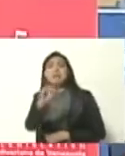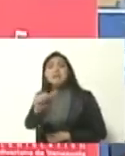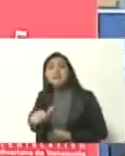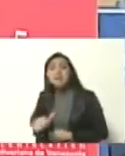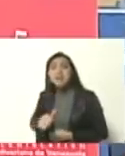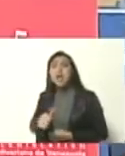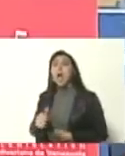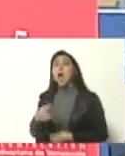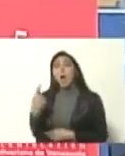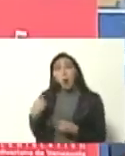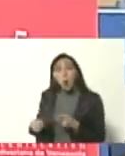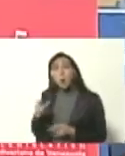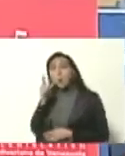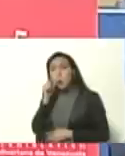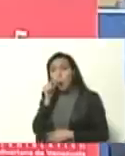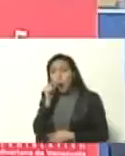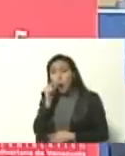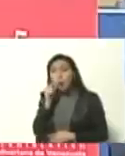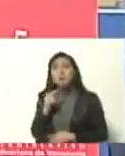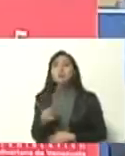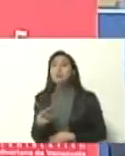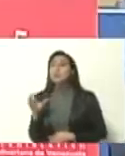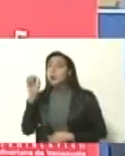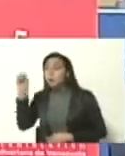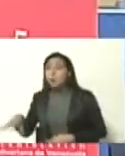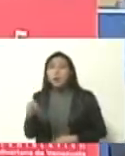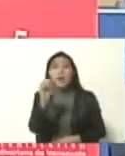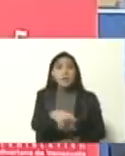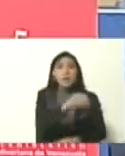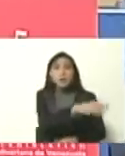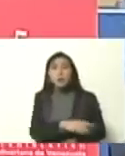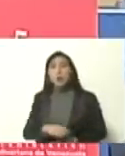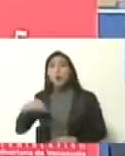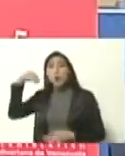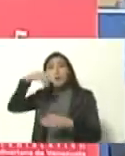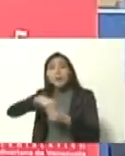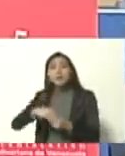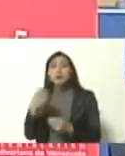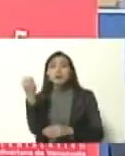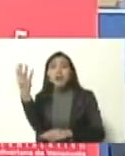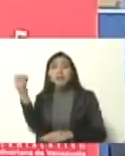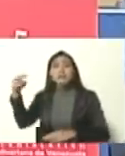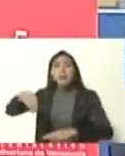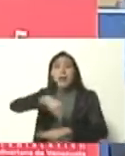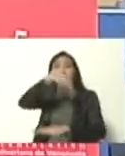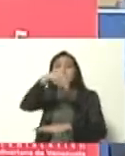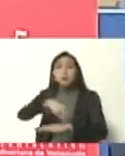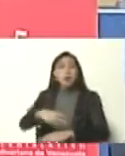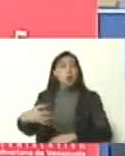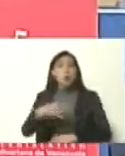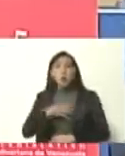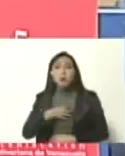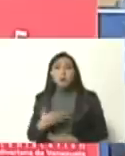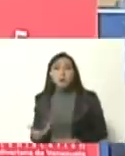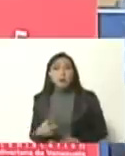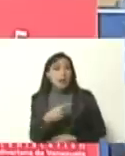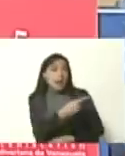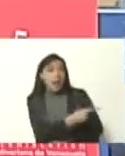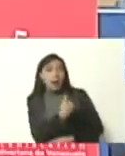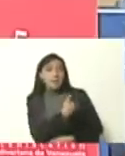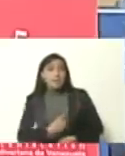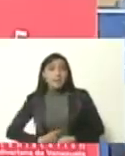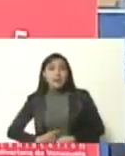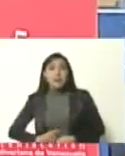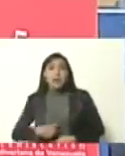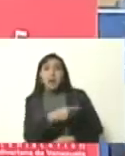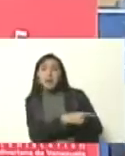José Ugarte Morillo, iban a poner 3 bombas en la Asamblea Nacional. Y no esperemos hasta que Iván Duque deje de ser presidente